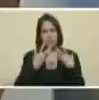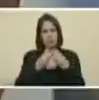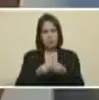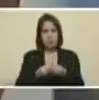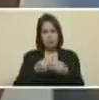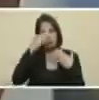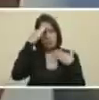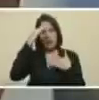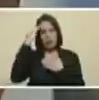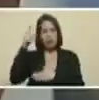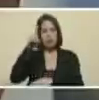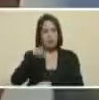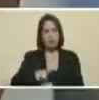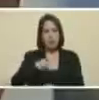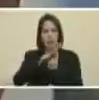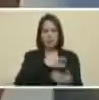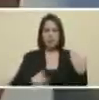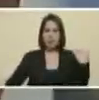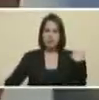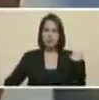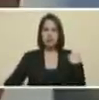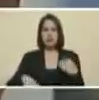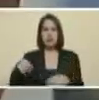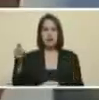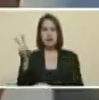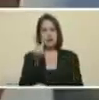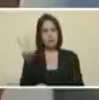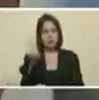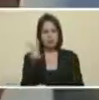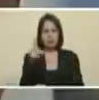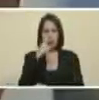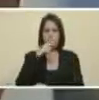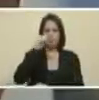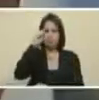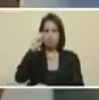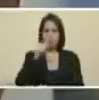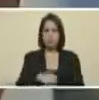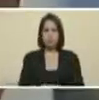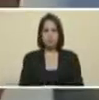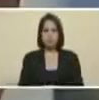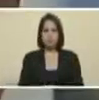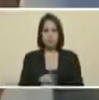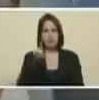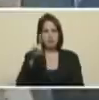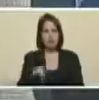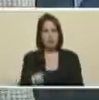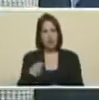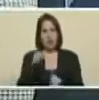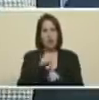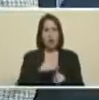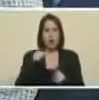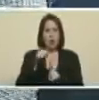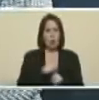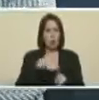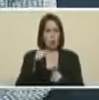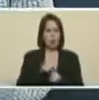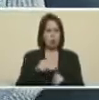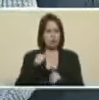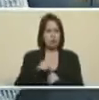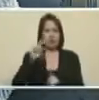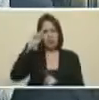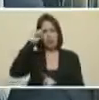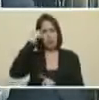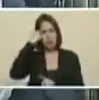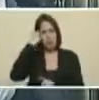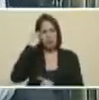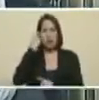al presidente de la República Bolivariana de Venezuela, Nicolás Maduro Moros, y recuerdan la lucha del doctor Alí Rodríguez Araque